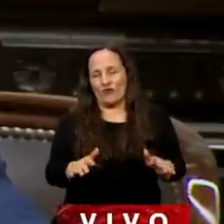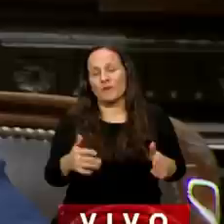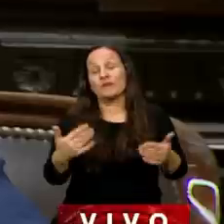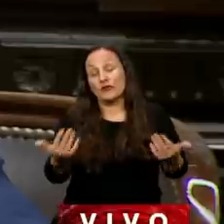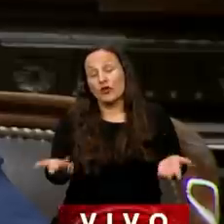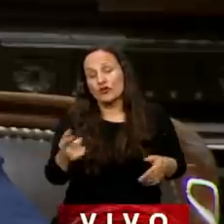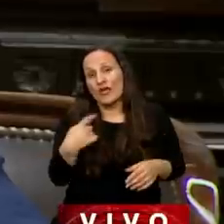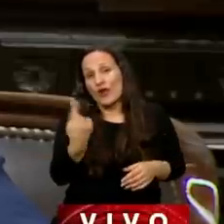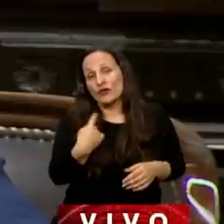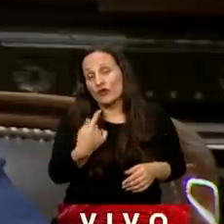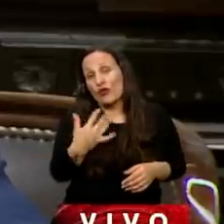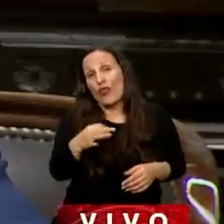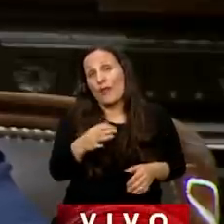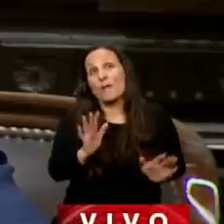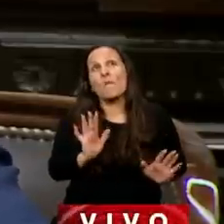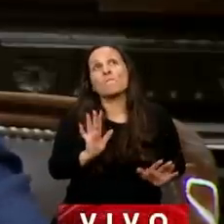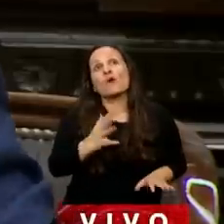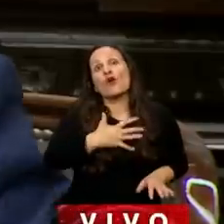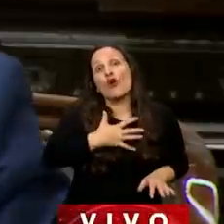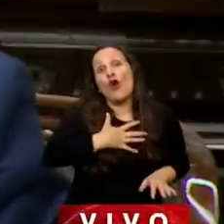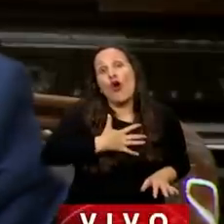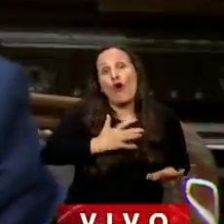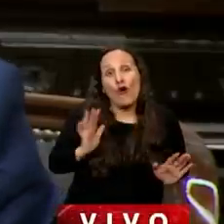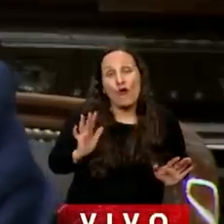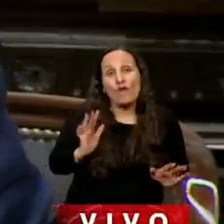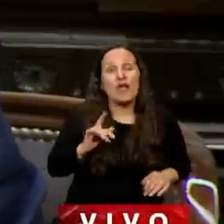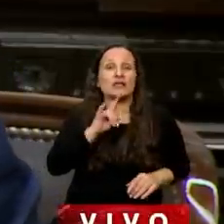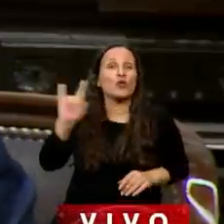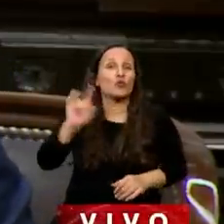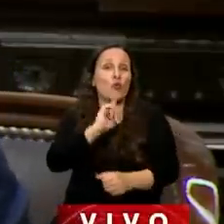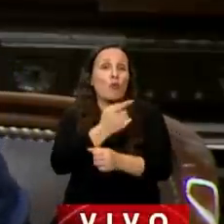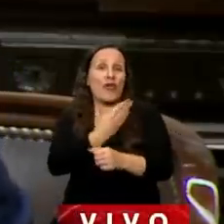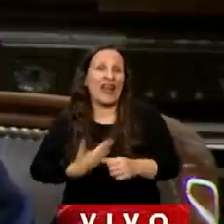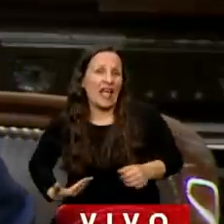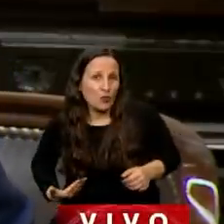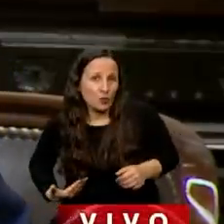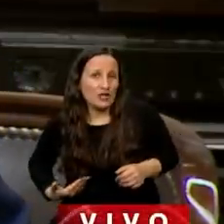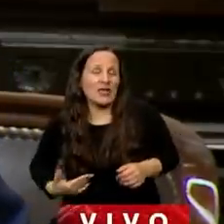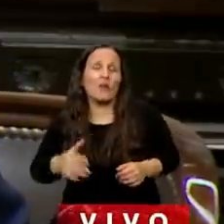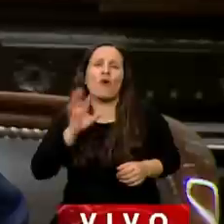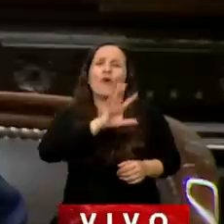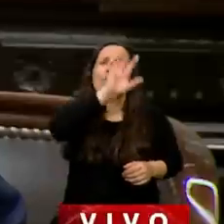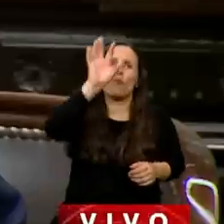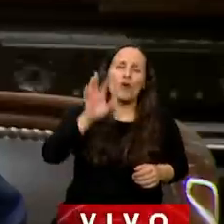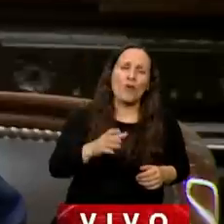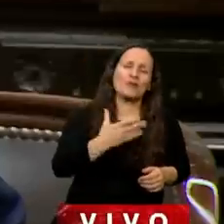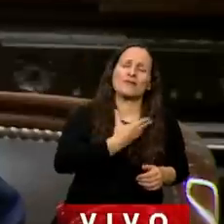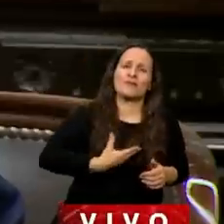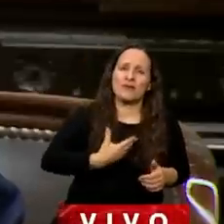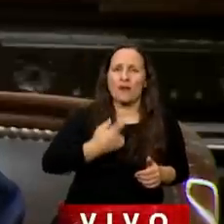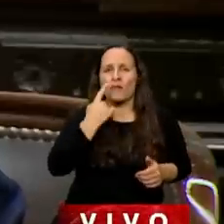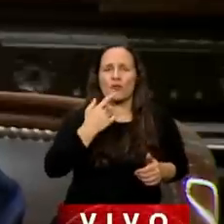vamos a tener que confiar en que el Poder Ejecutivo y los poderes ejecutivos